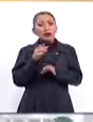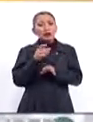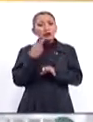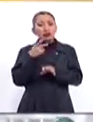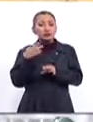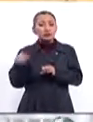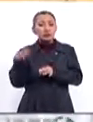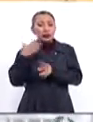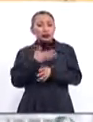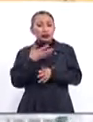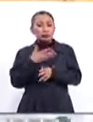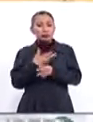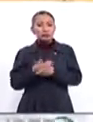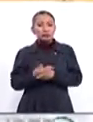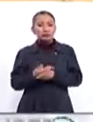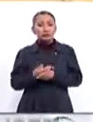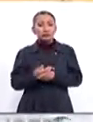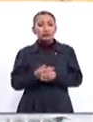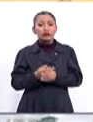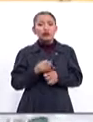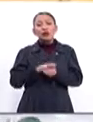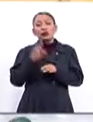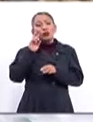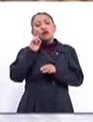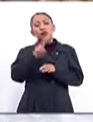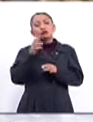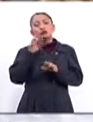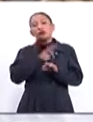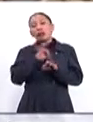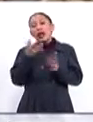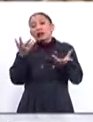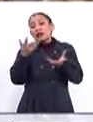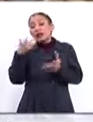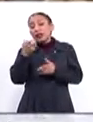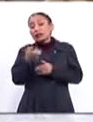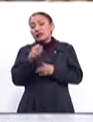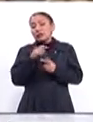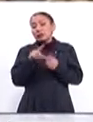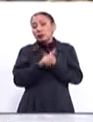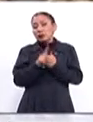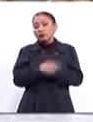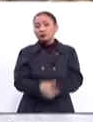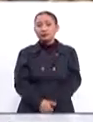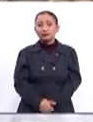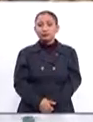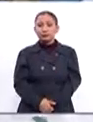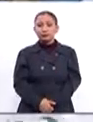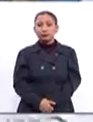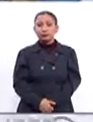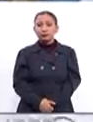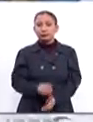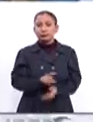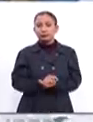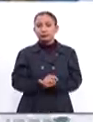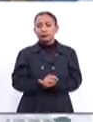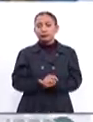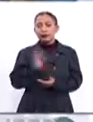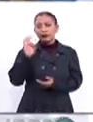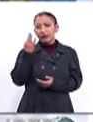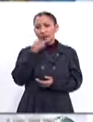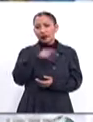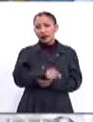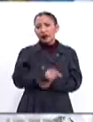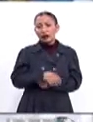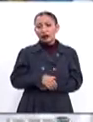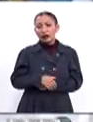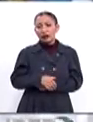pueda llamar eso que él tiene? ¿Cuál es lo que tú ves que él podría hacer ante esta situación? De acuerdo, el derecho penal federal estadounidense, porque